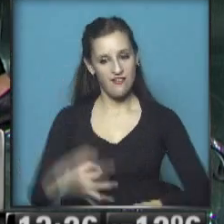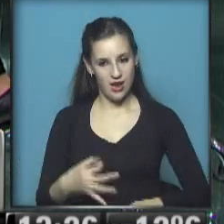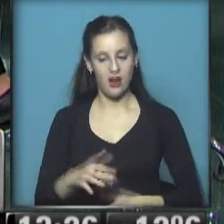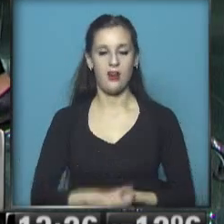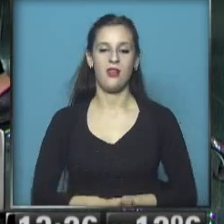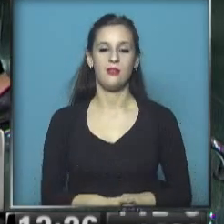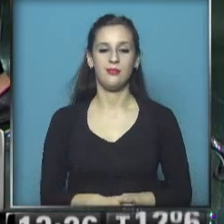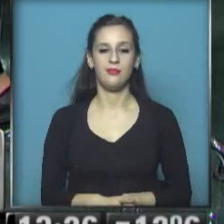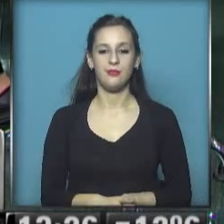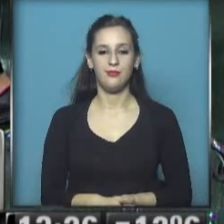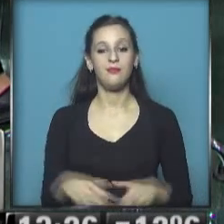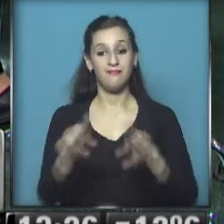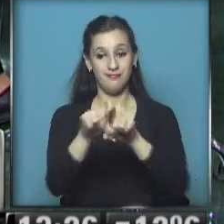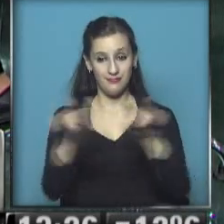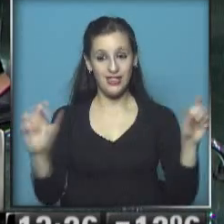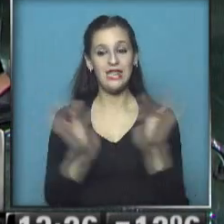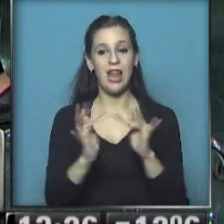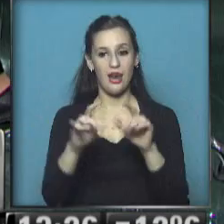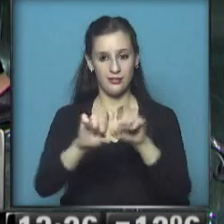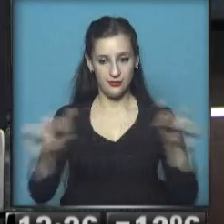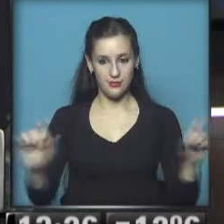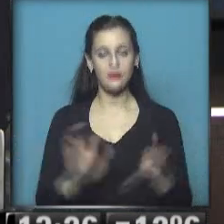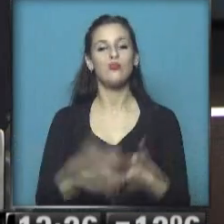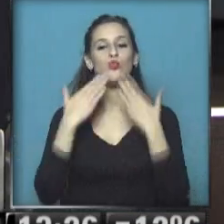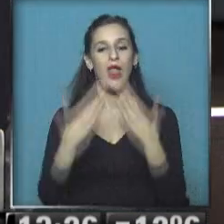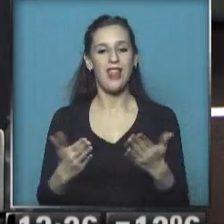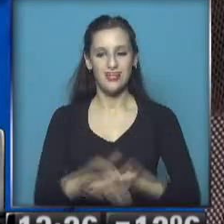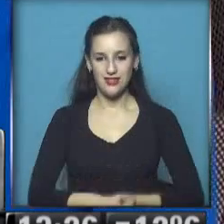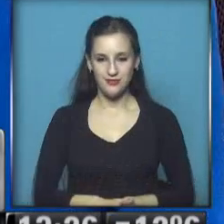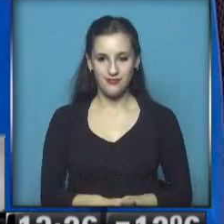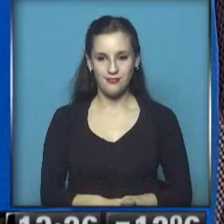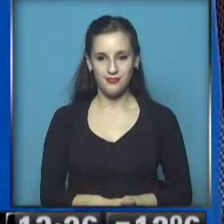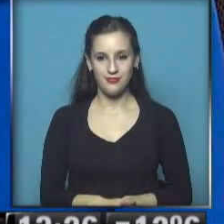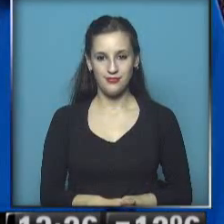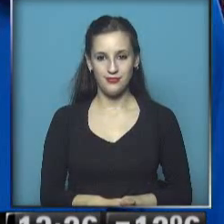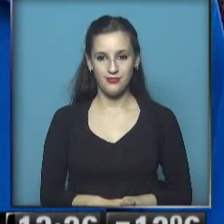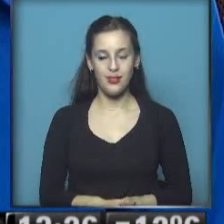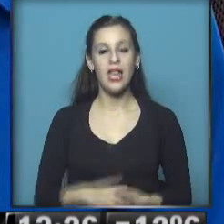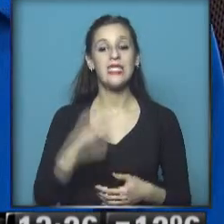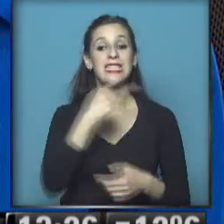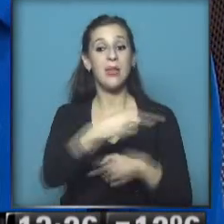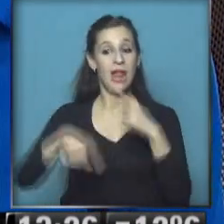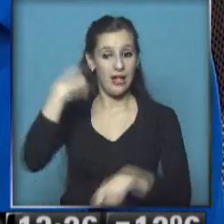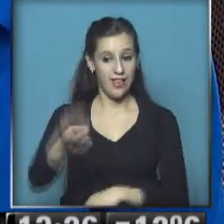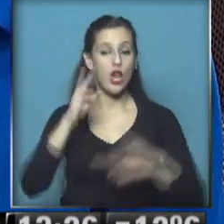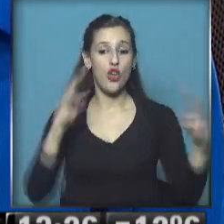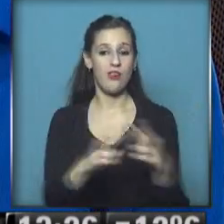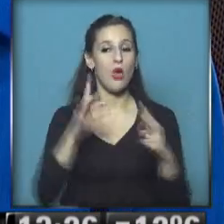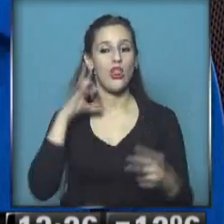arroba en 6.2 puntos por delante de cilia placer nos encontramos contigo la próxima semana y ahora roberto con más